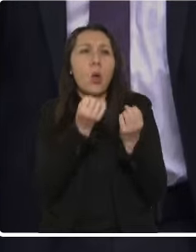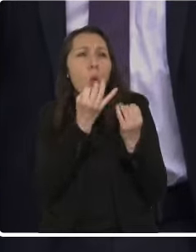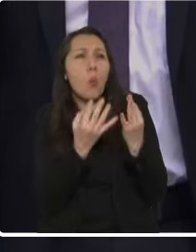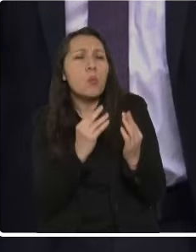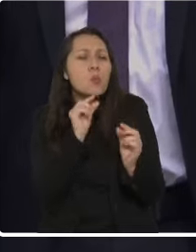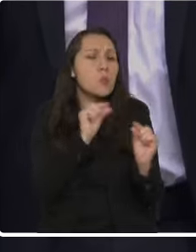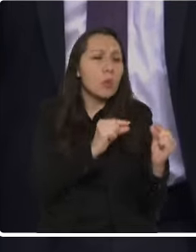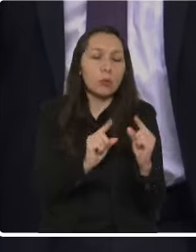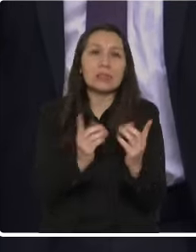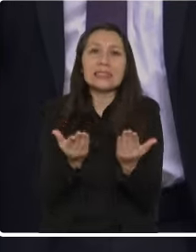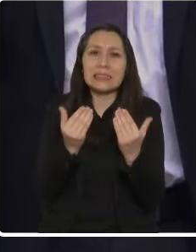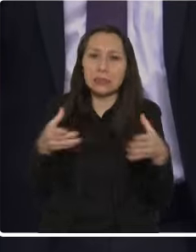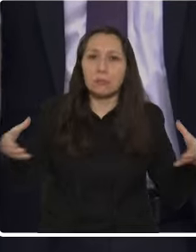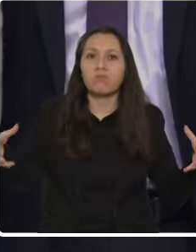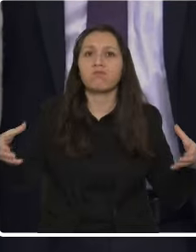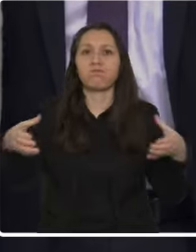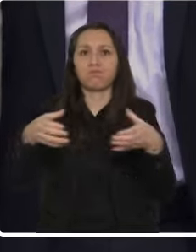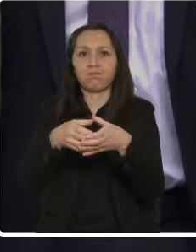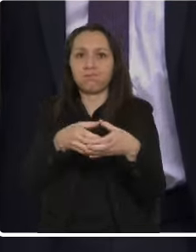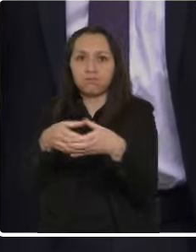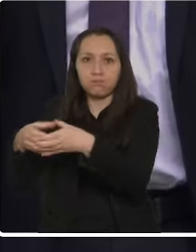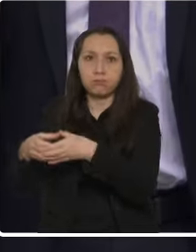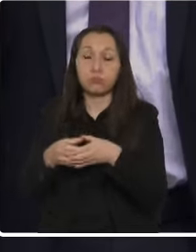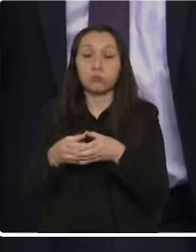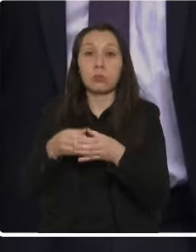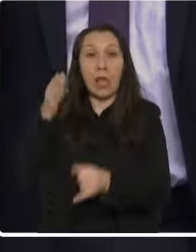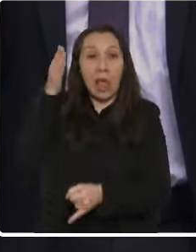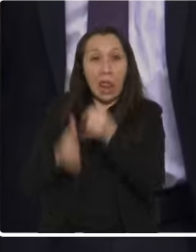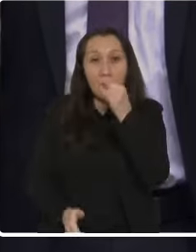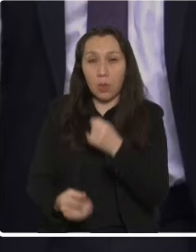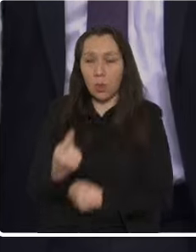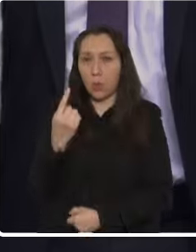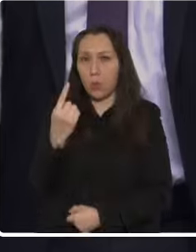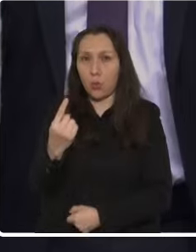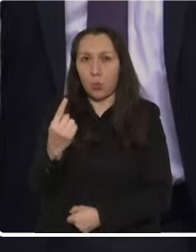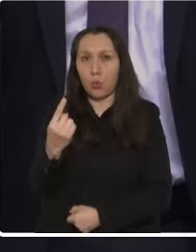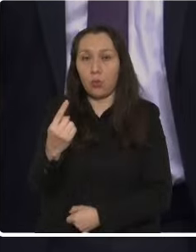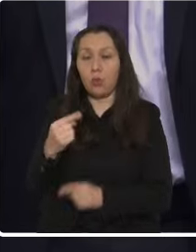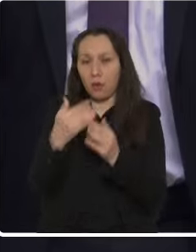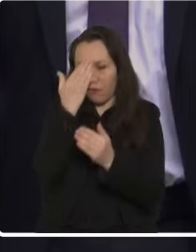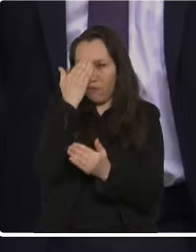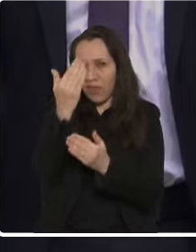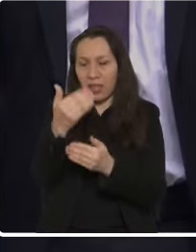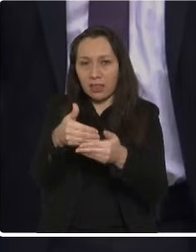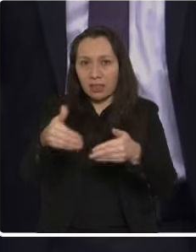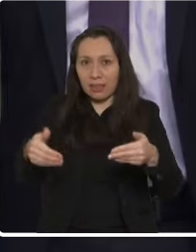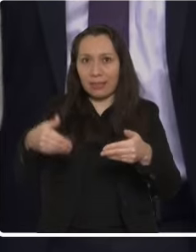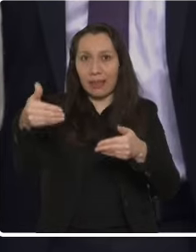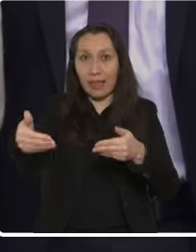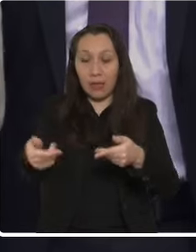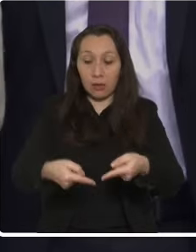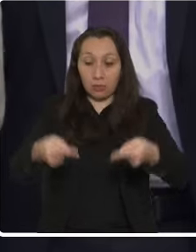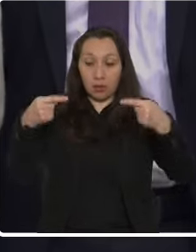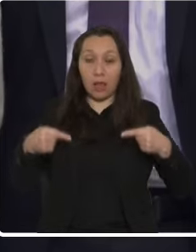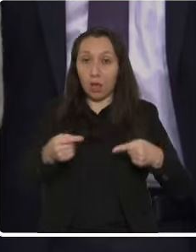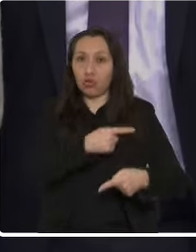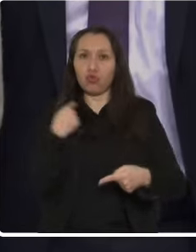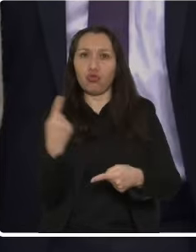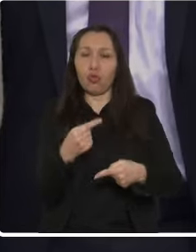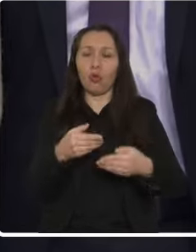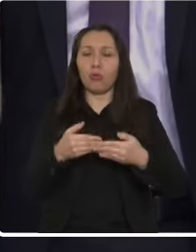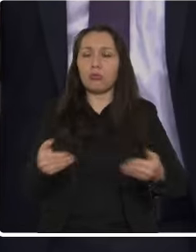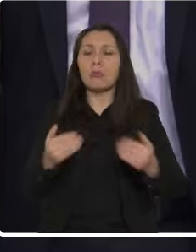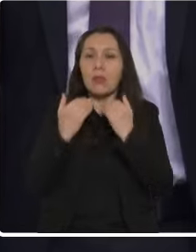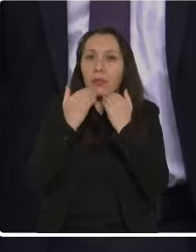pequeño, necesitamos unidad. El enemigo es uno solo, está del otro lado de la línea, y a este lado de la línea tenemos que estar